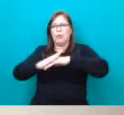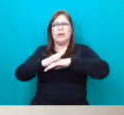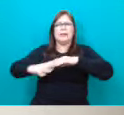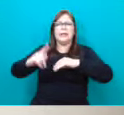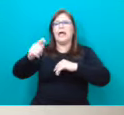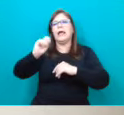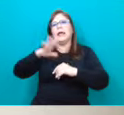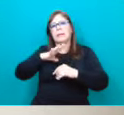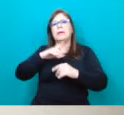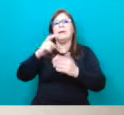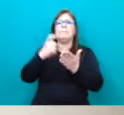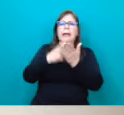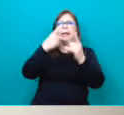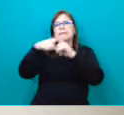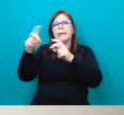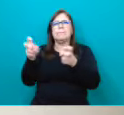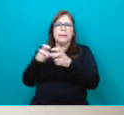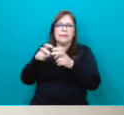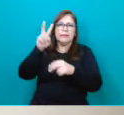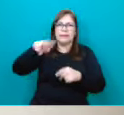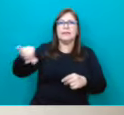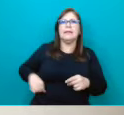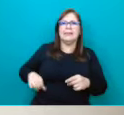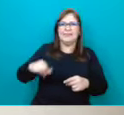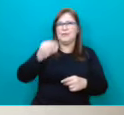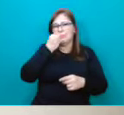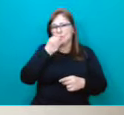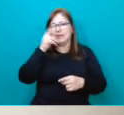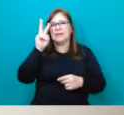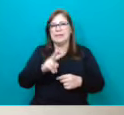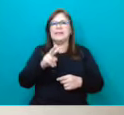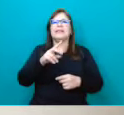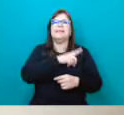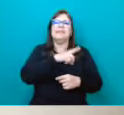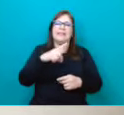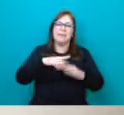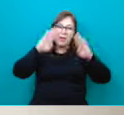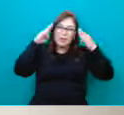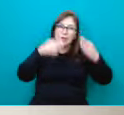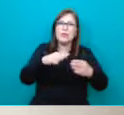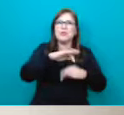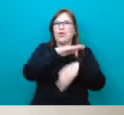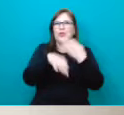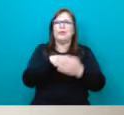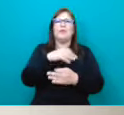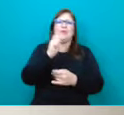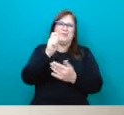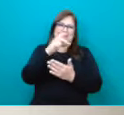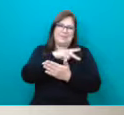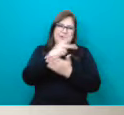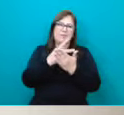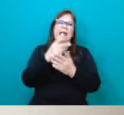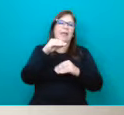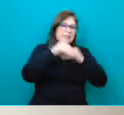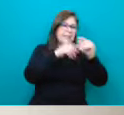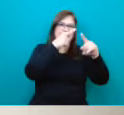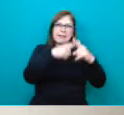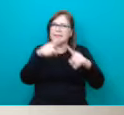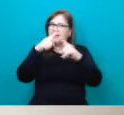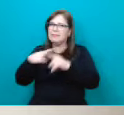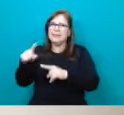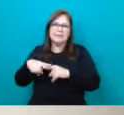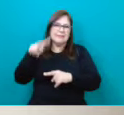importantísima de su cocina. ¡Qué delicia! Y les tendríamos que dedicar todo un programa. Las recetas pueden